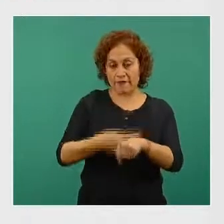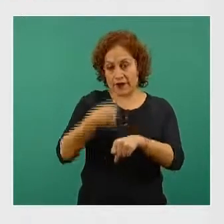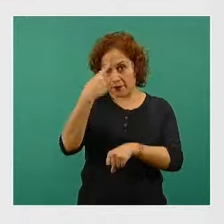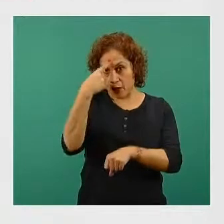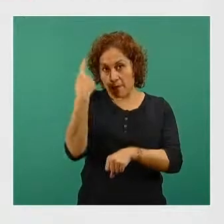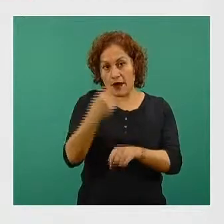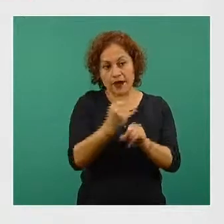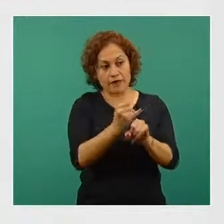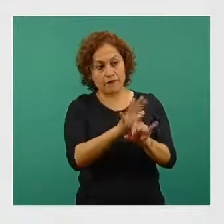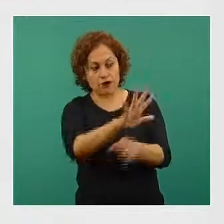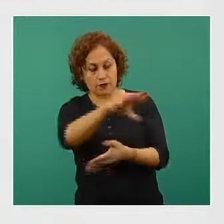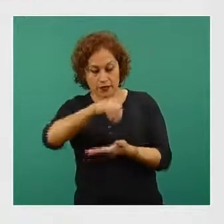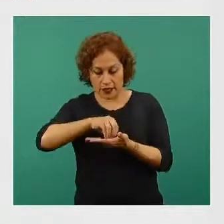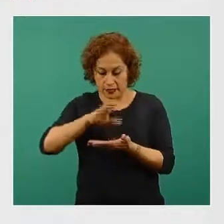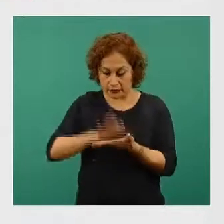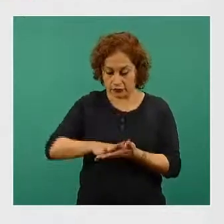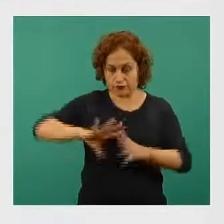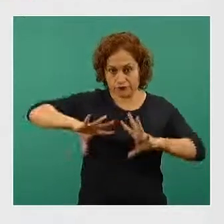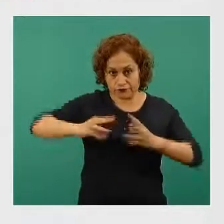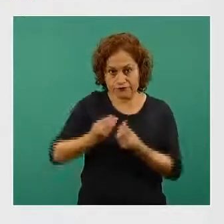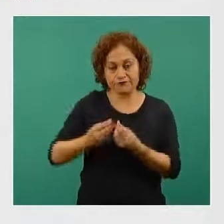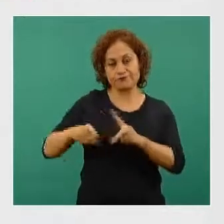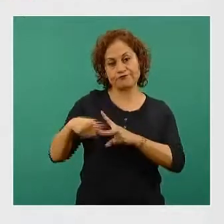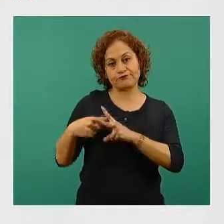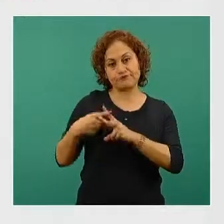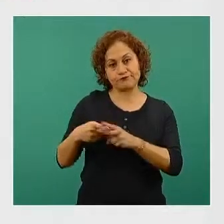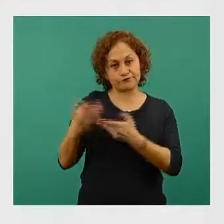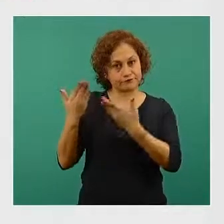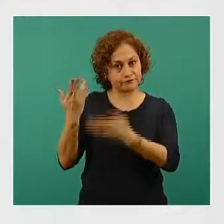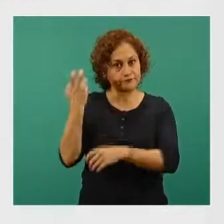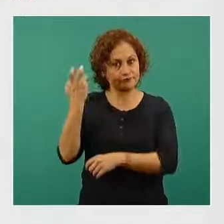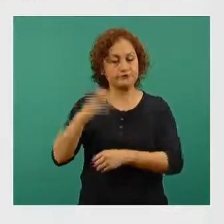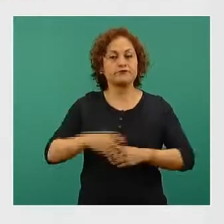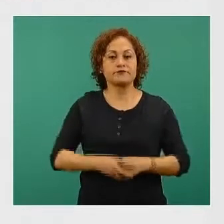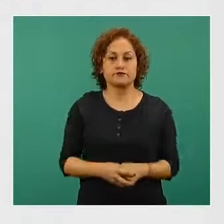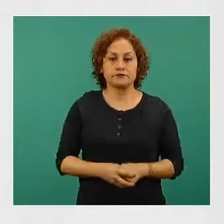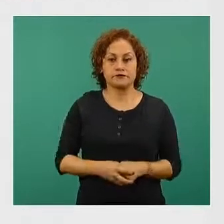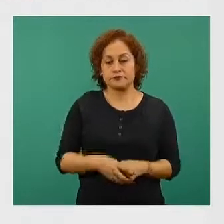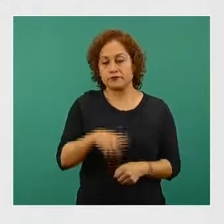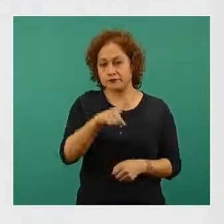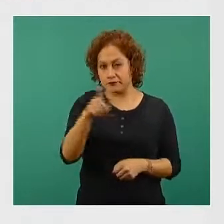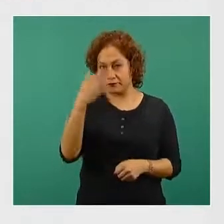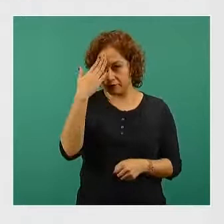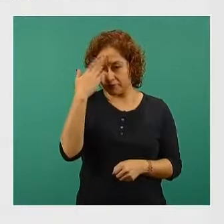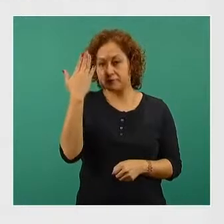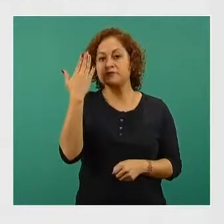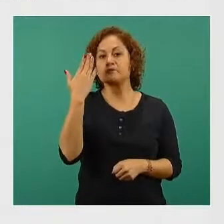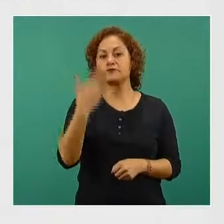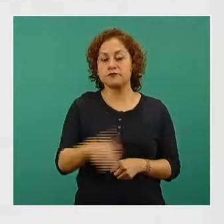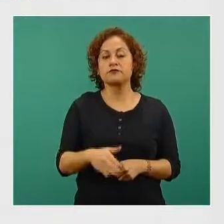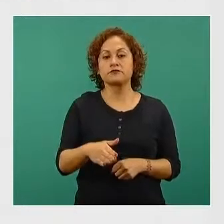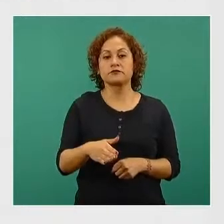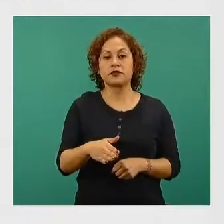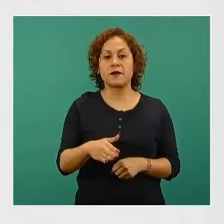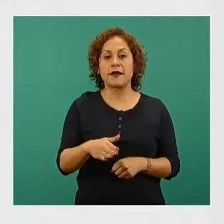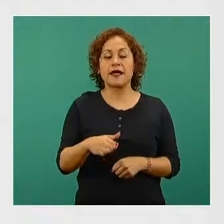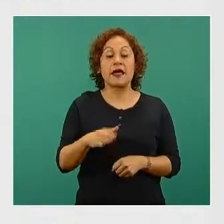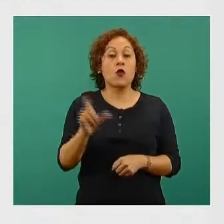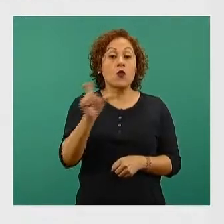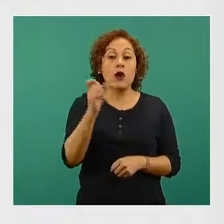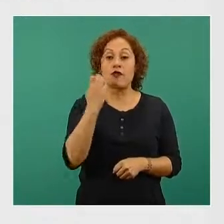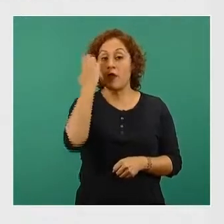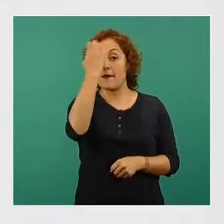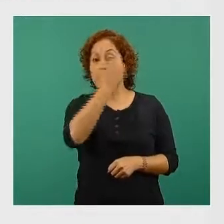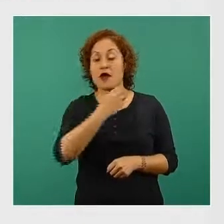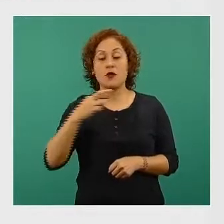que sus resultados son en su momento realizados y conocidos en los siguientes 30 minutos, una hora de que